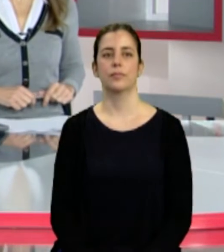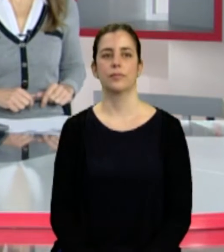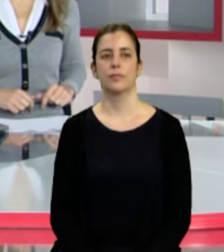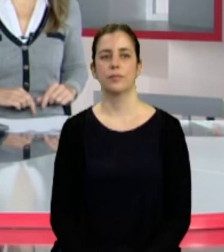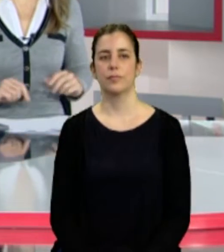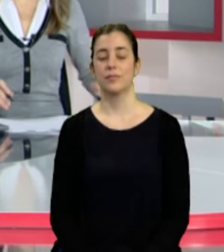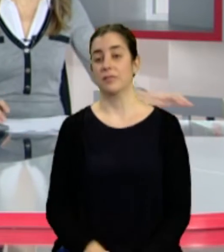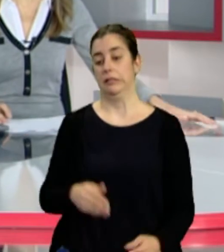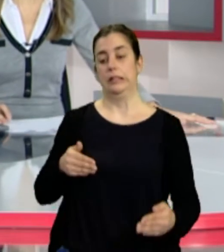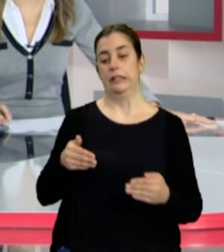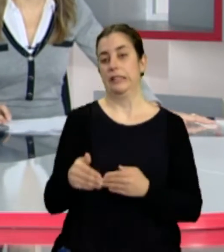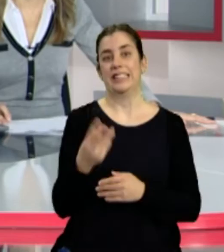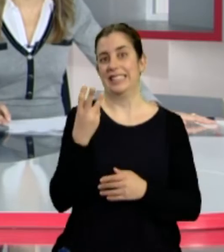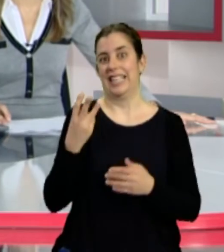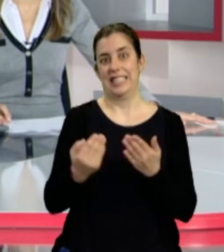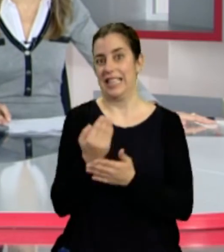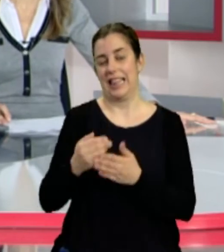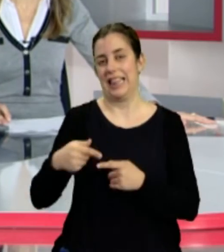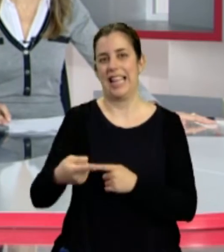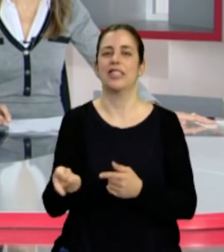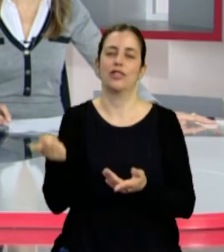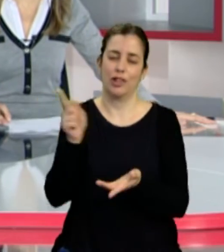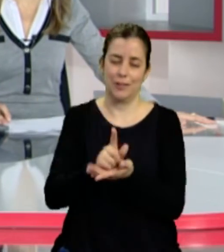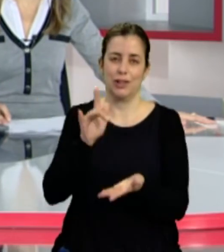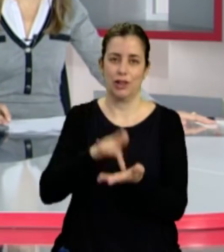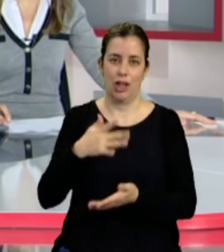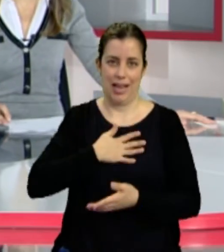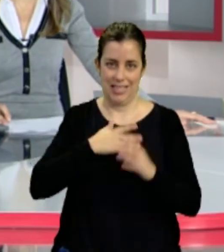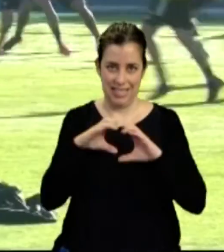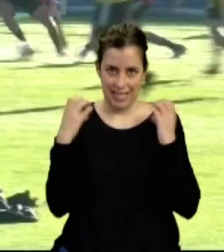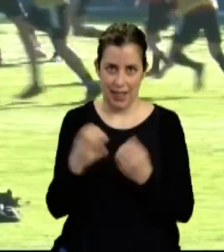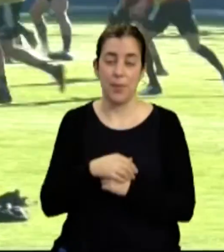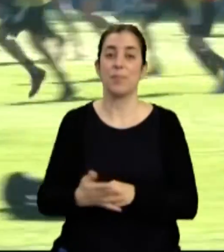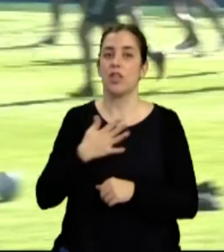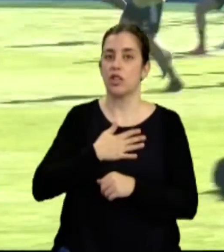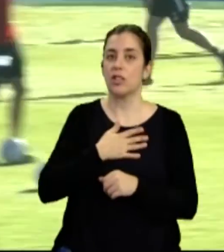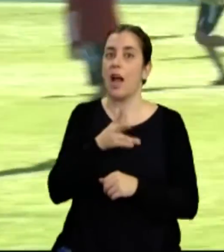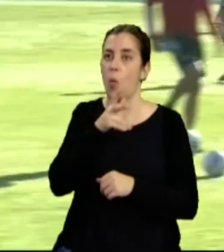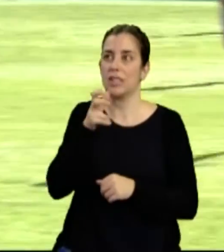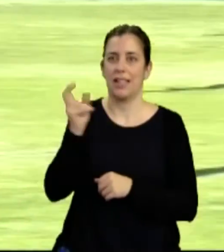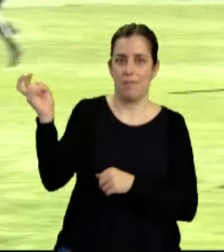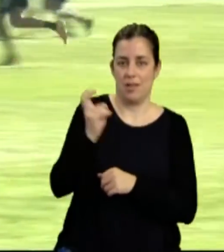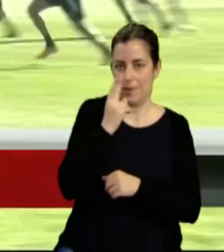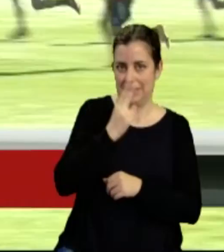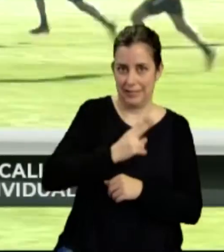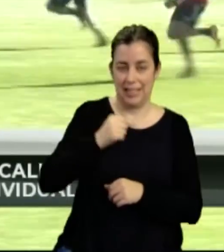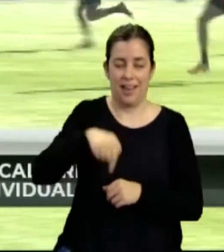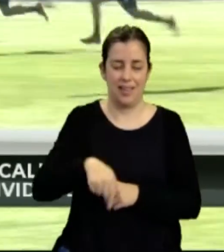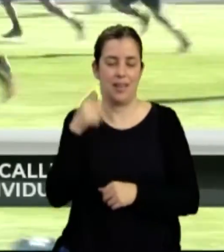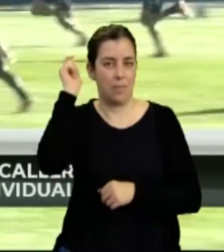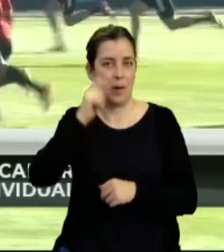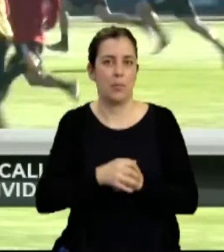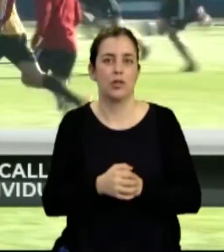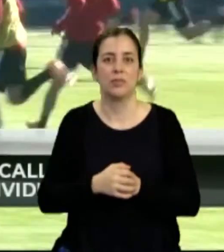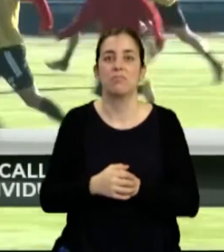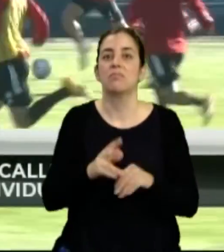Apenas tres días para que el balón vuelva a rodar en el Sadar. Osasuna, última los detalles de la visita del Huesca en Tajonar. Hoy con las novedades de Roberto Torres y